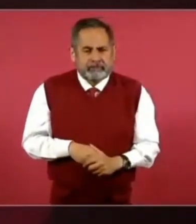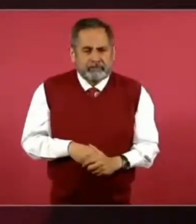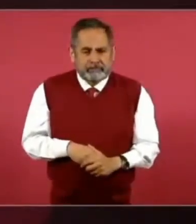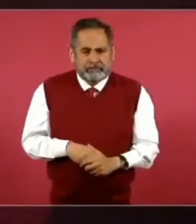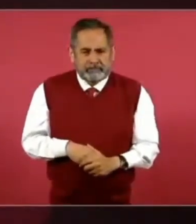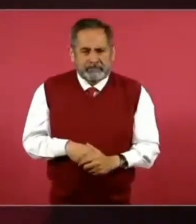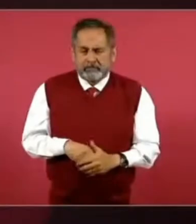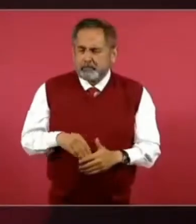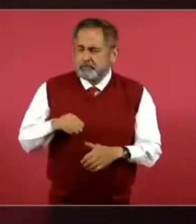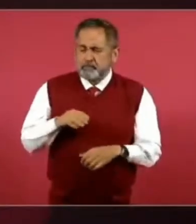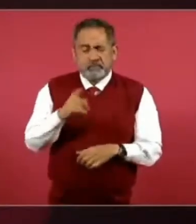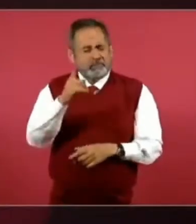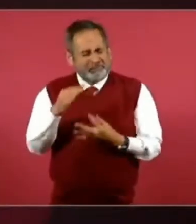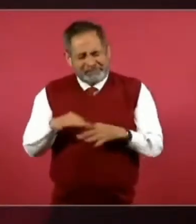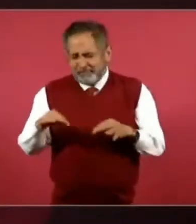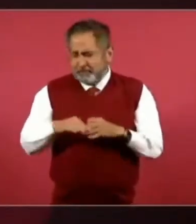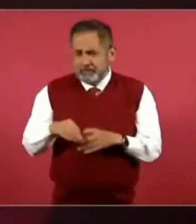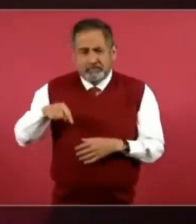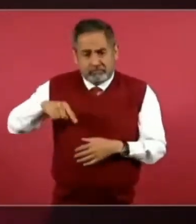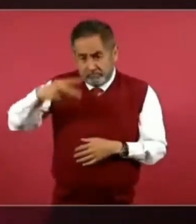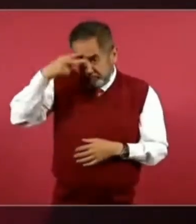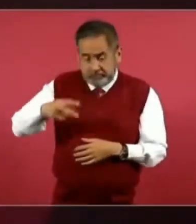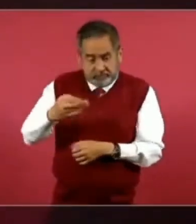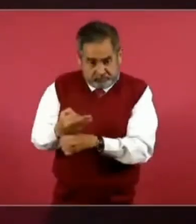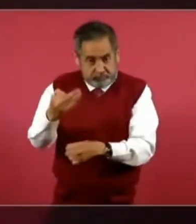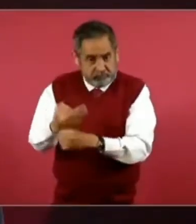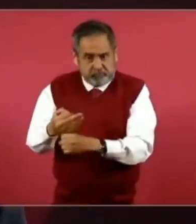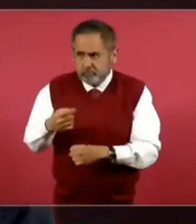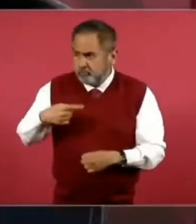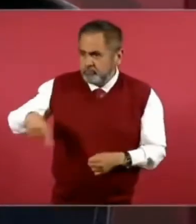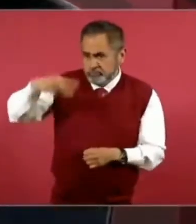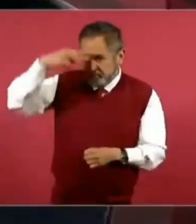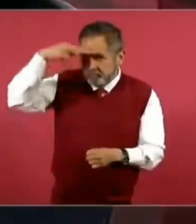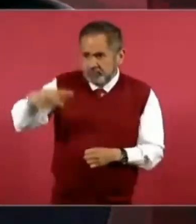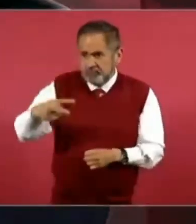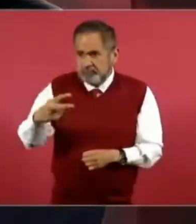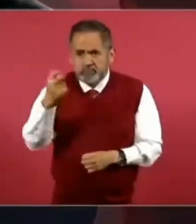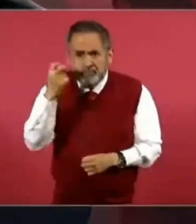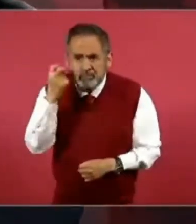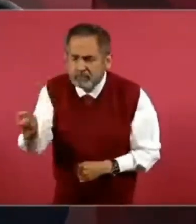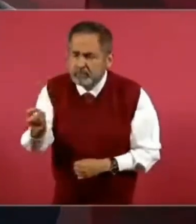más bueno que tenemos actualmente los mexicanos